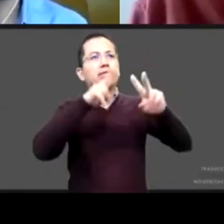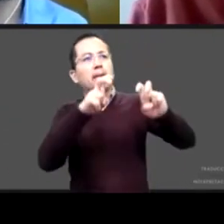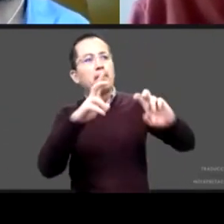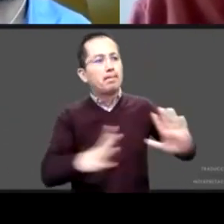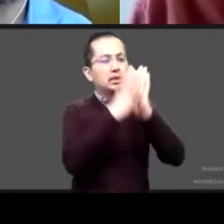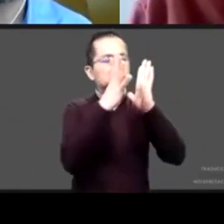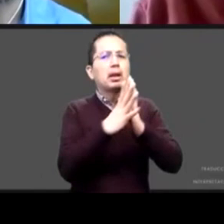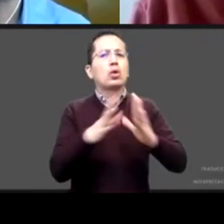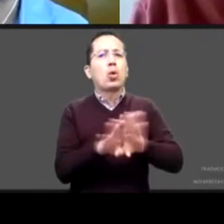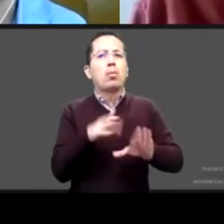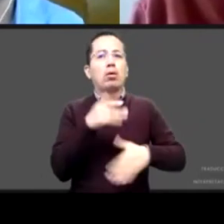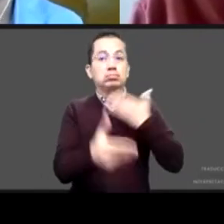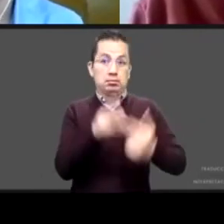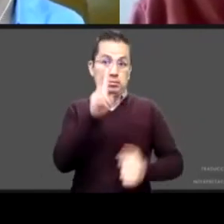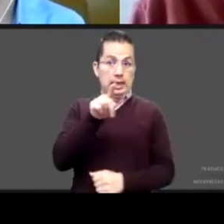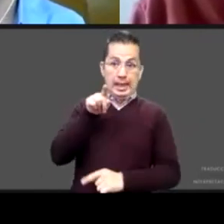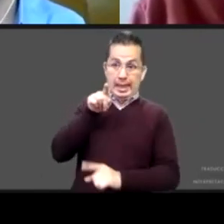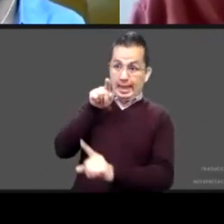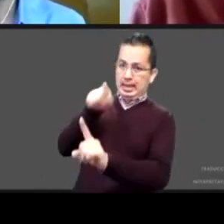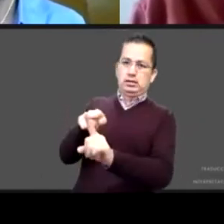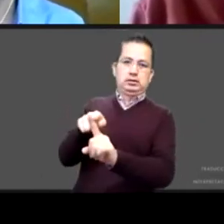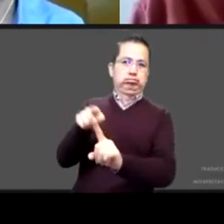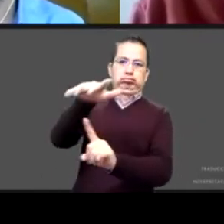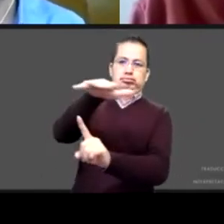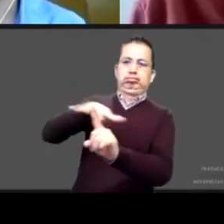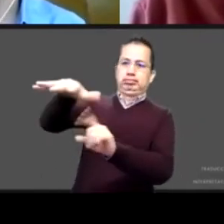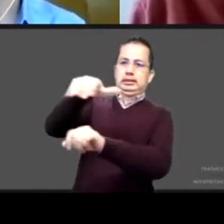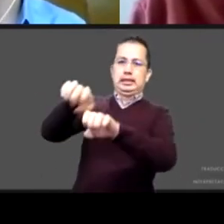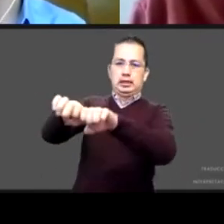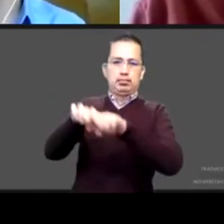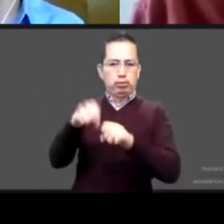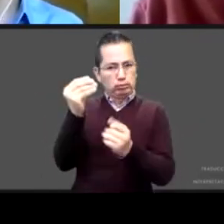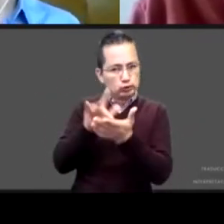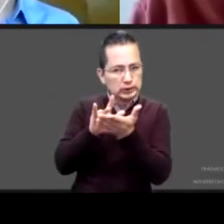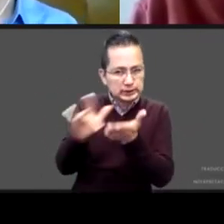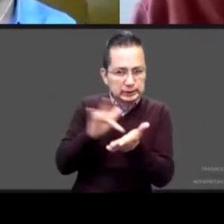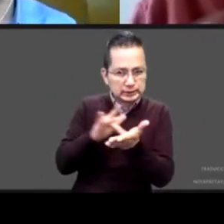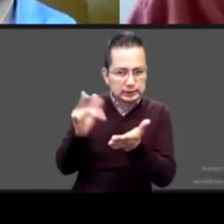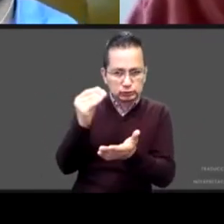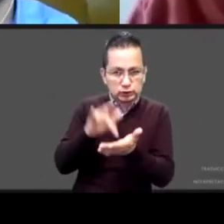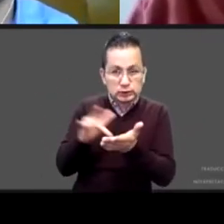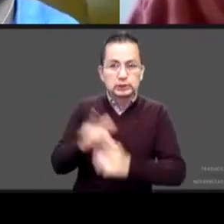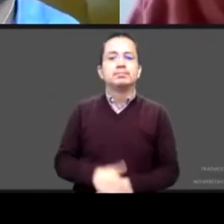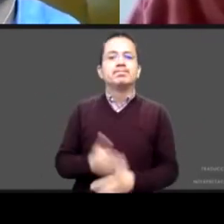el trabajo que hemos estado realizando. Entonces, Luis, por favor, tienes toda la palabra.